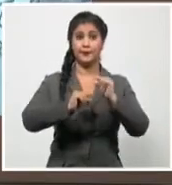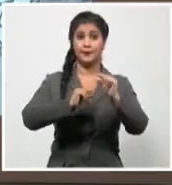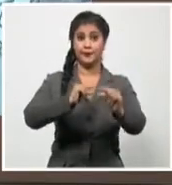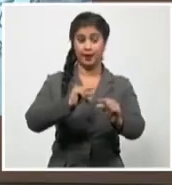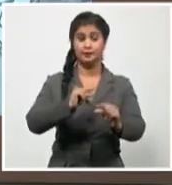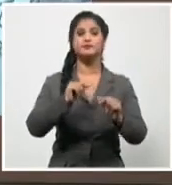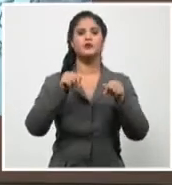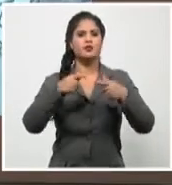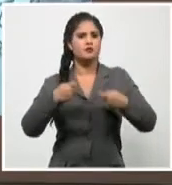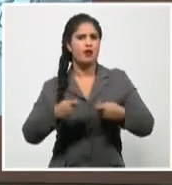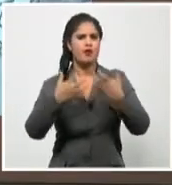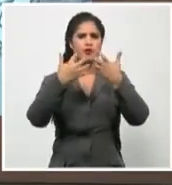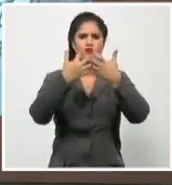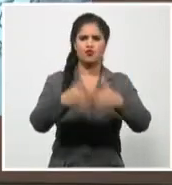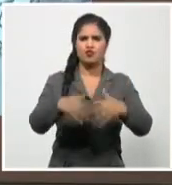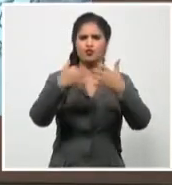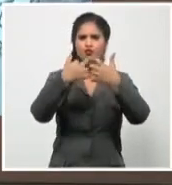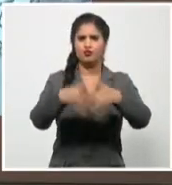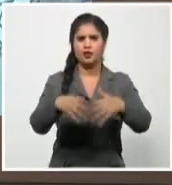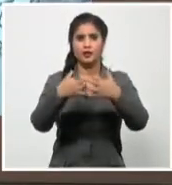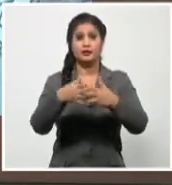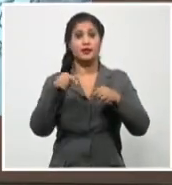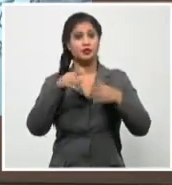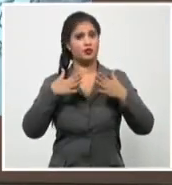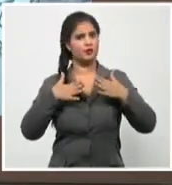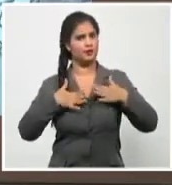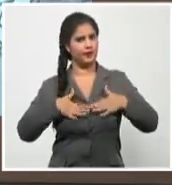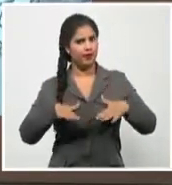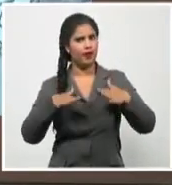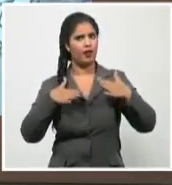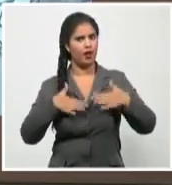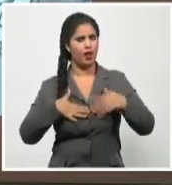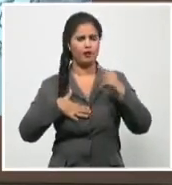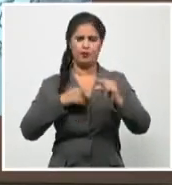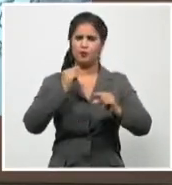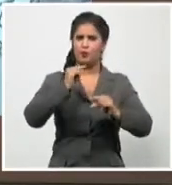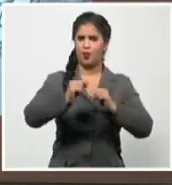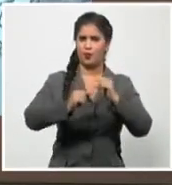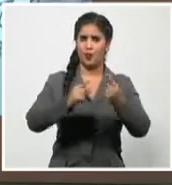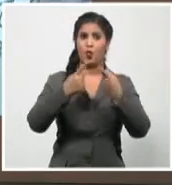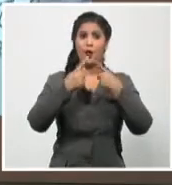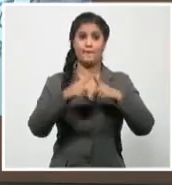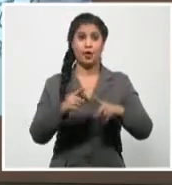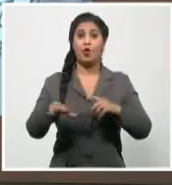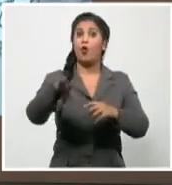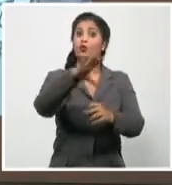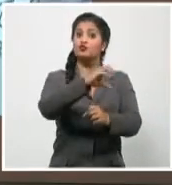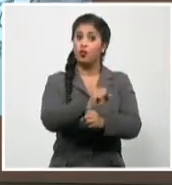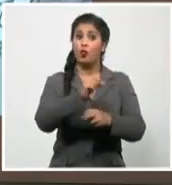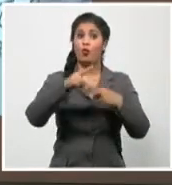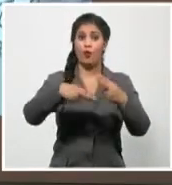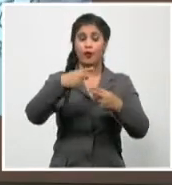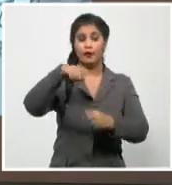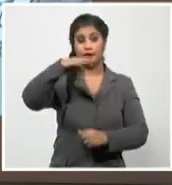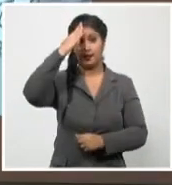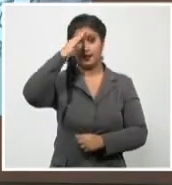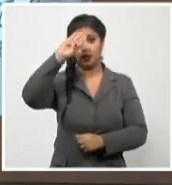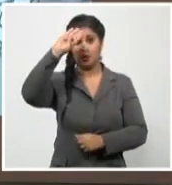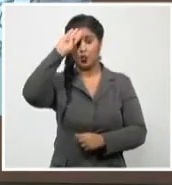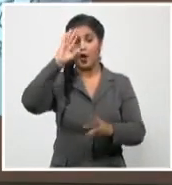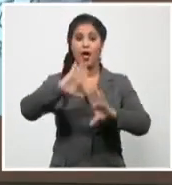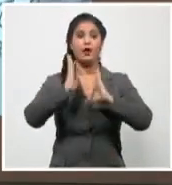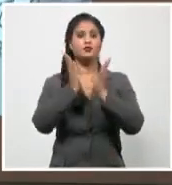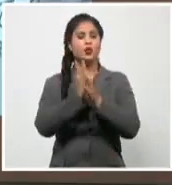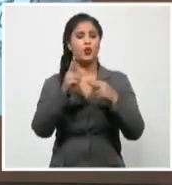y eso lleva tiempo pero mientras tanto que cada cálculo cada decisión que se adopte y todo cuanto se haga